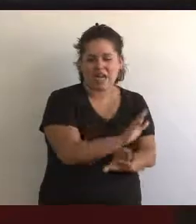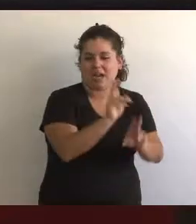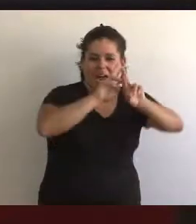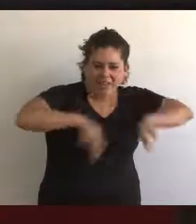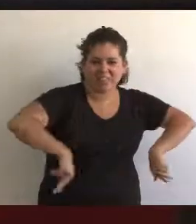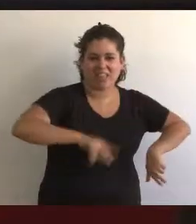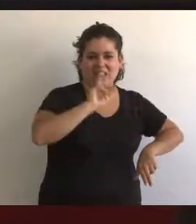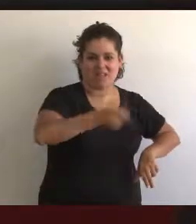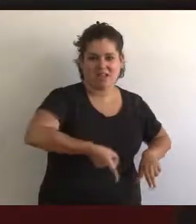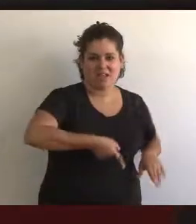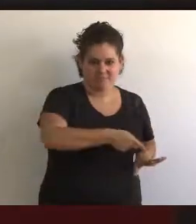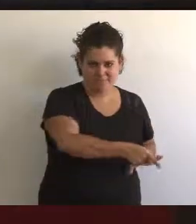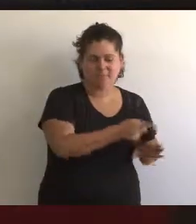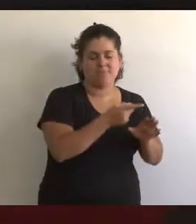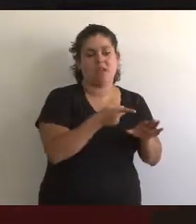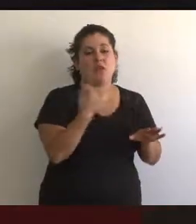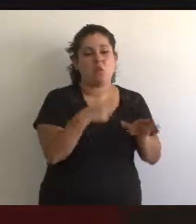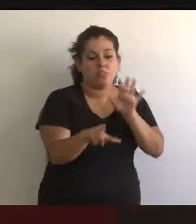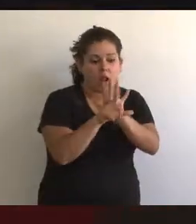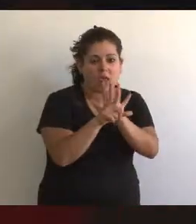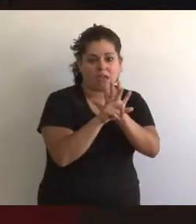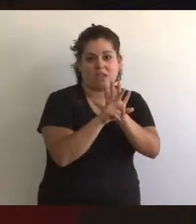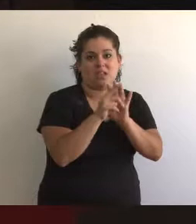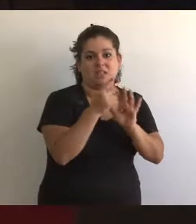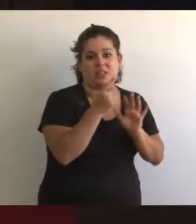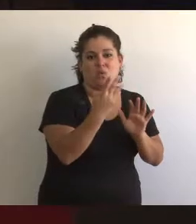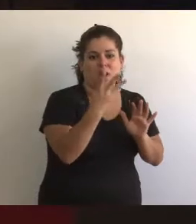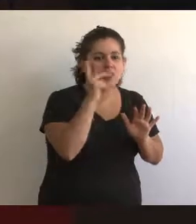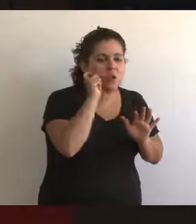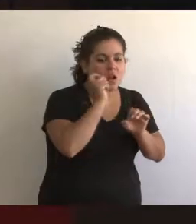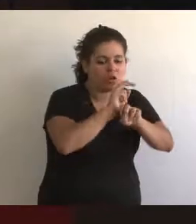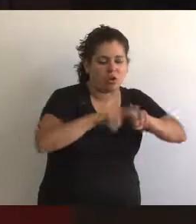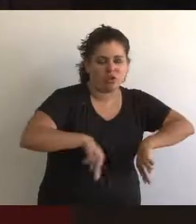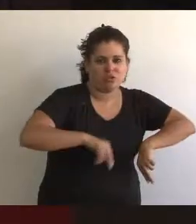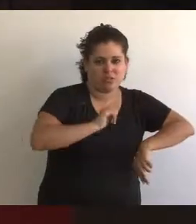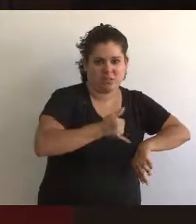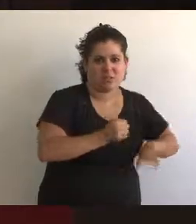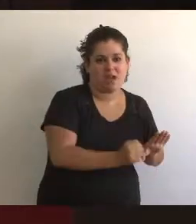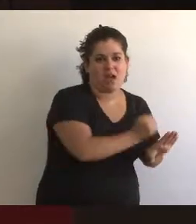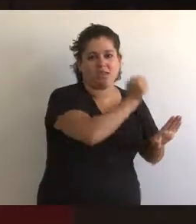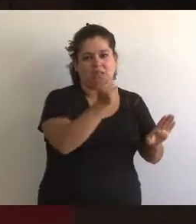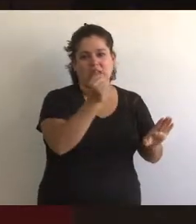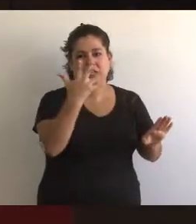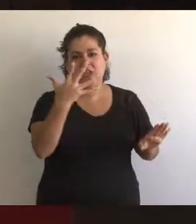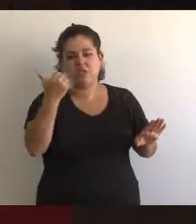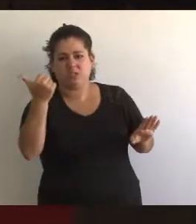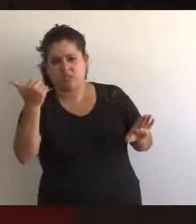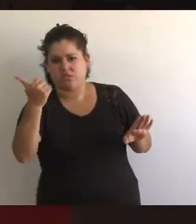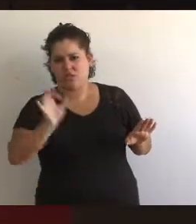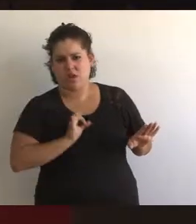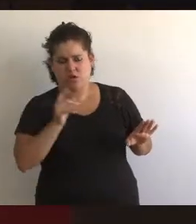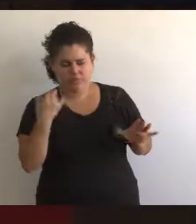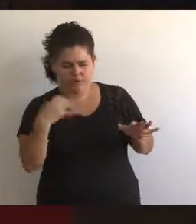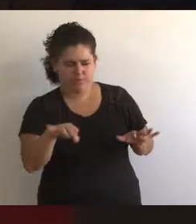perfecto. Sala de 4, cuando salga la ley. Claro. Cuando salga la ley, desde sala de 4 sala de 4. Hasta quinto, sexto año.